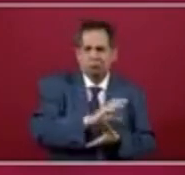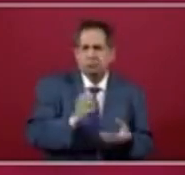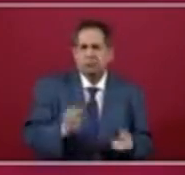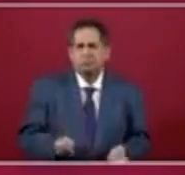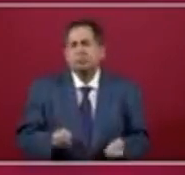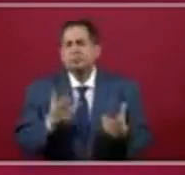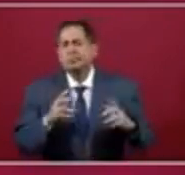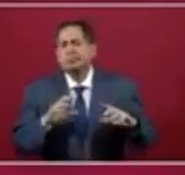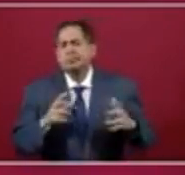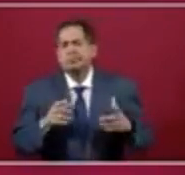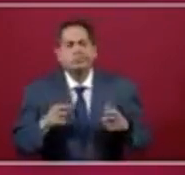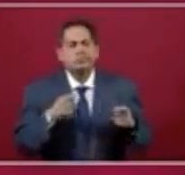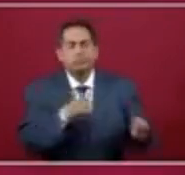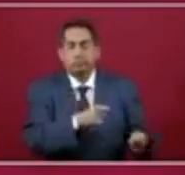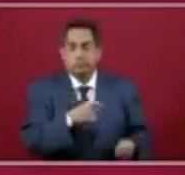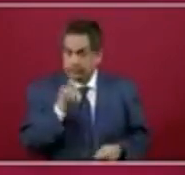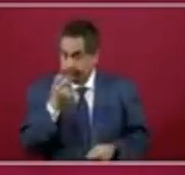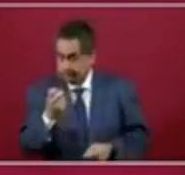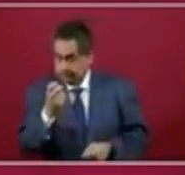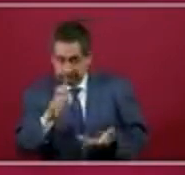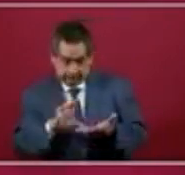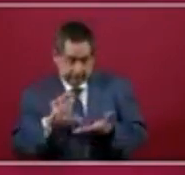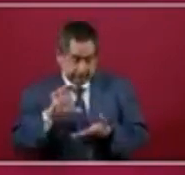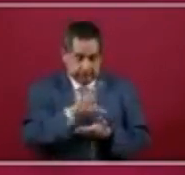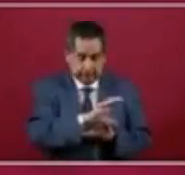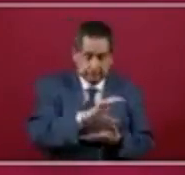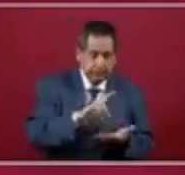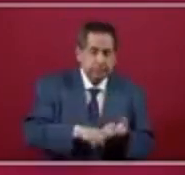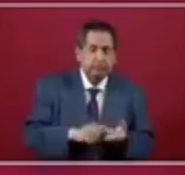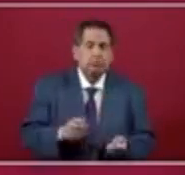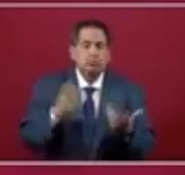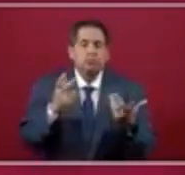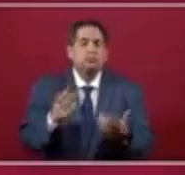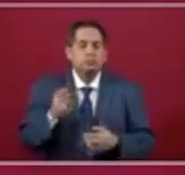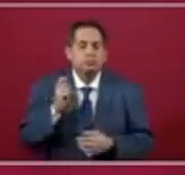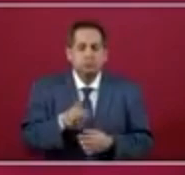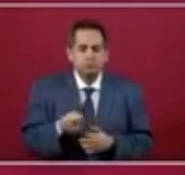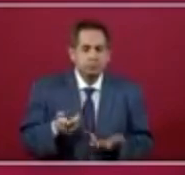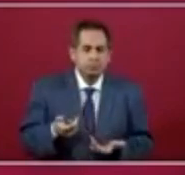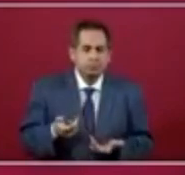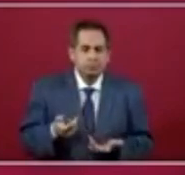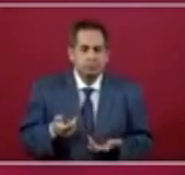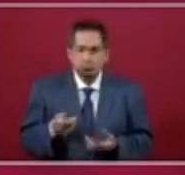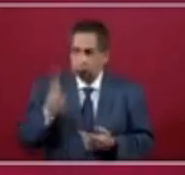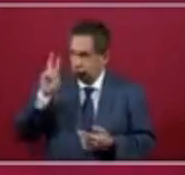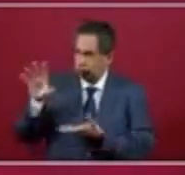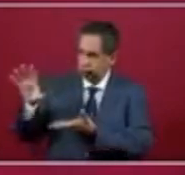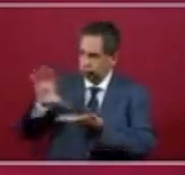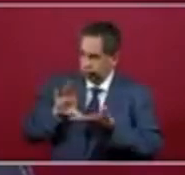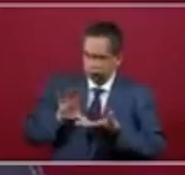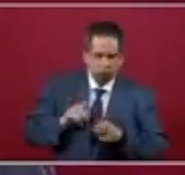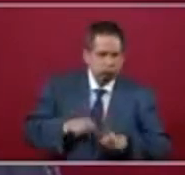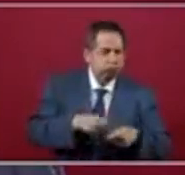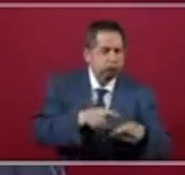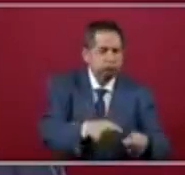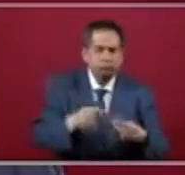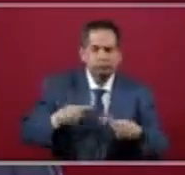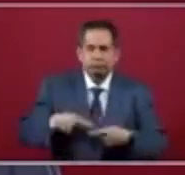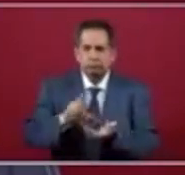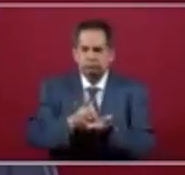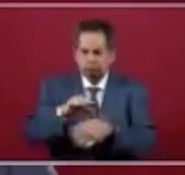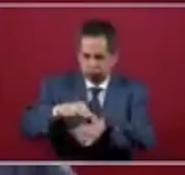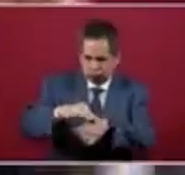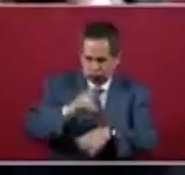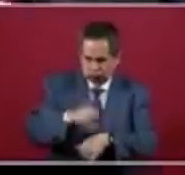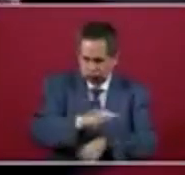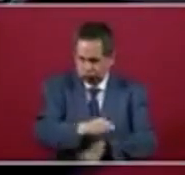¿Cuántos de esos recursos llegaban a personas con discapacidad?